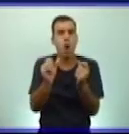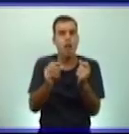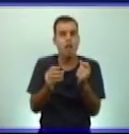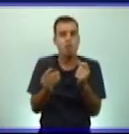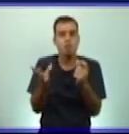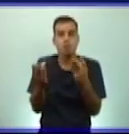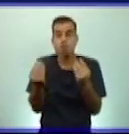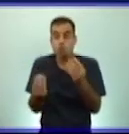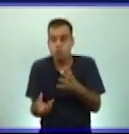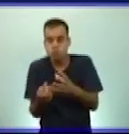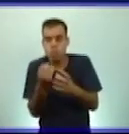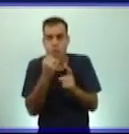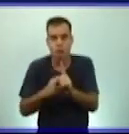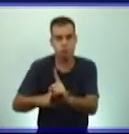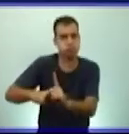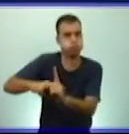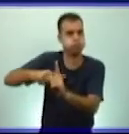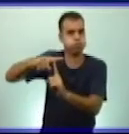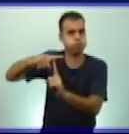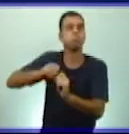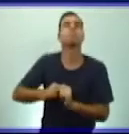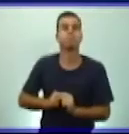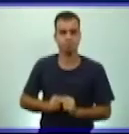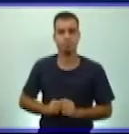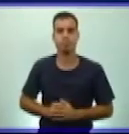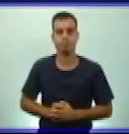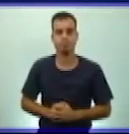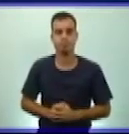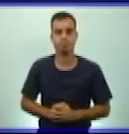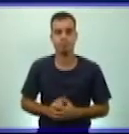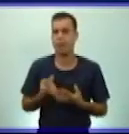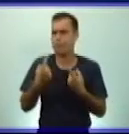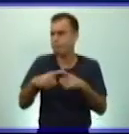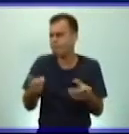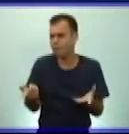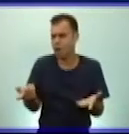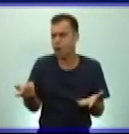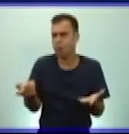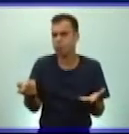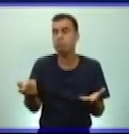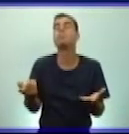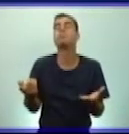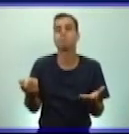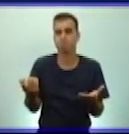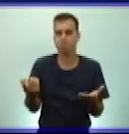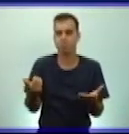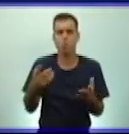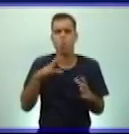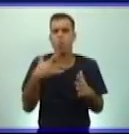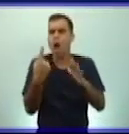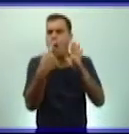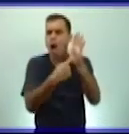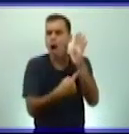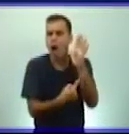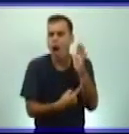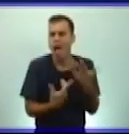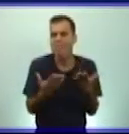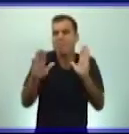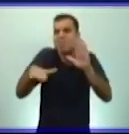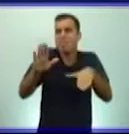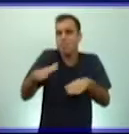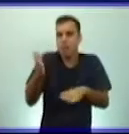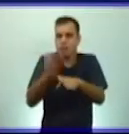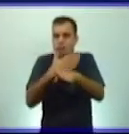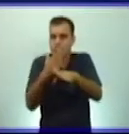su temperatura. Pero entonces, ¿cuáles son los factores de los que depende la